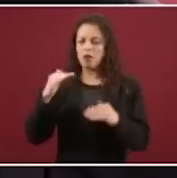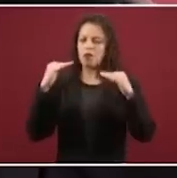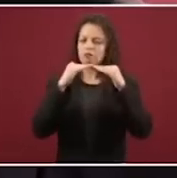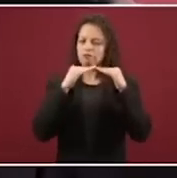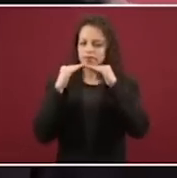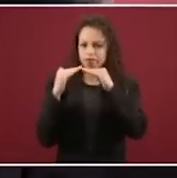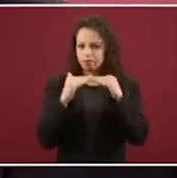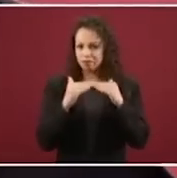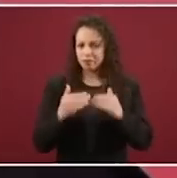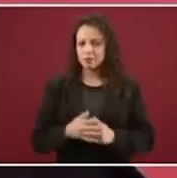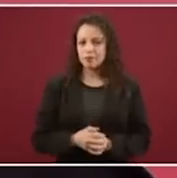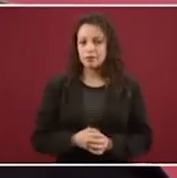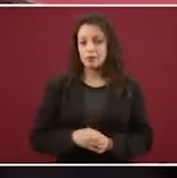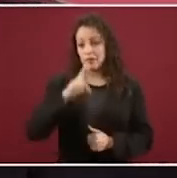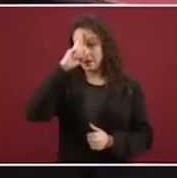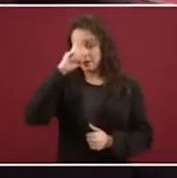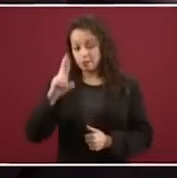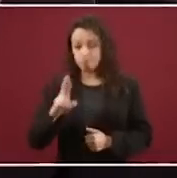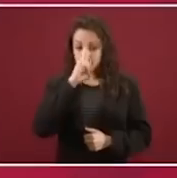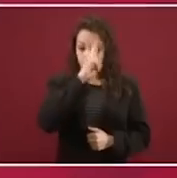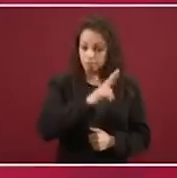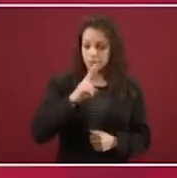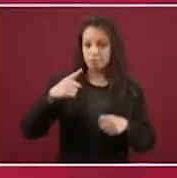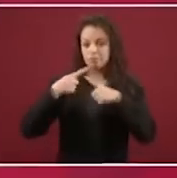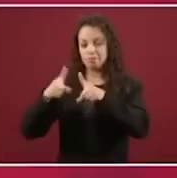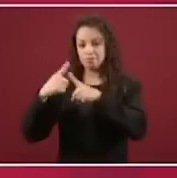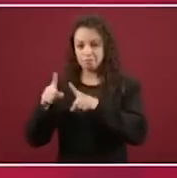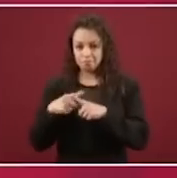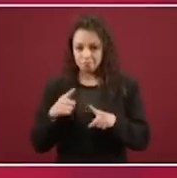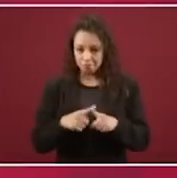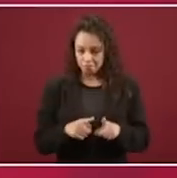Se respeta la diversidad, la pluralidad